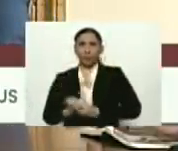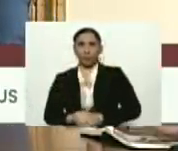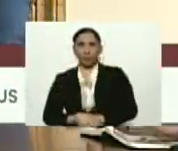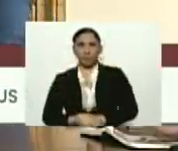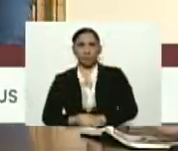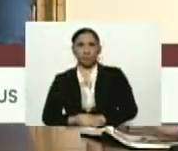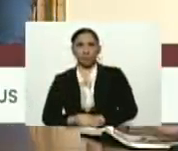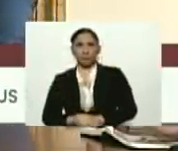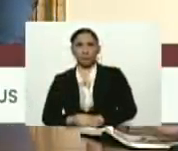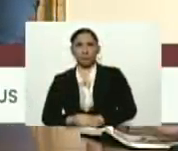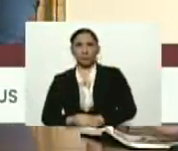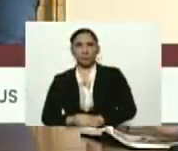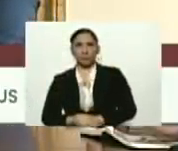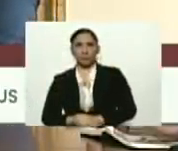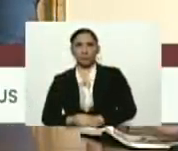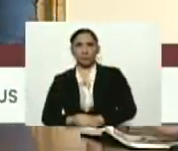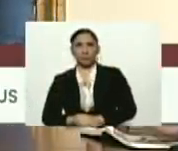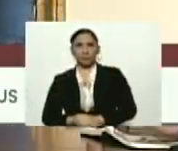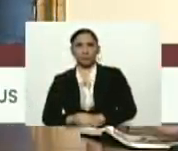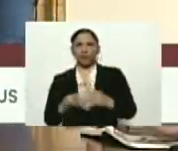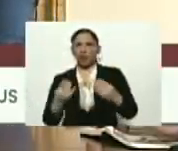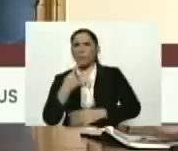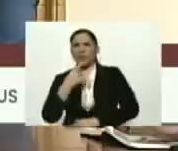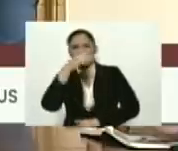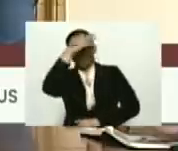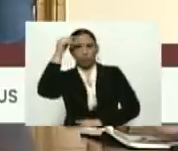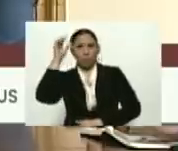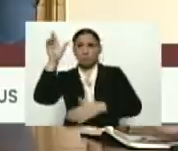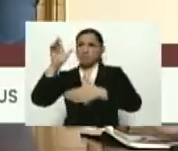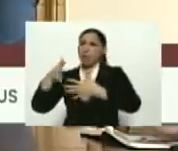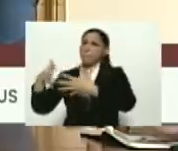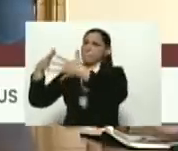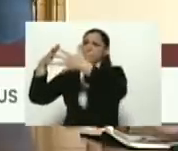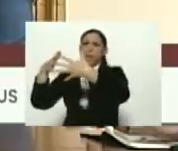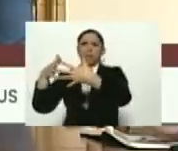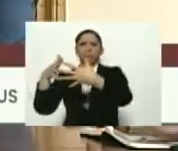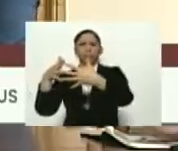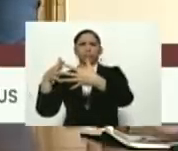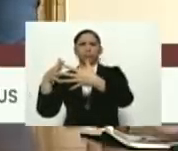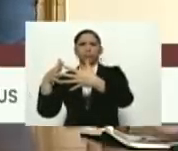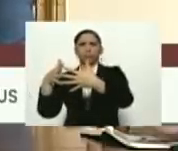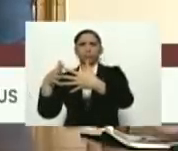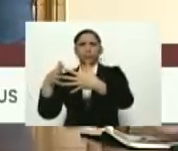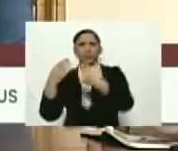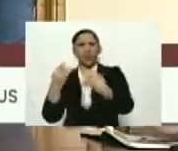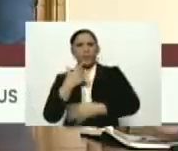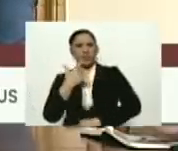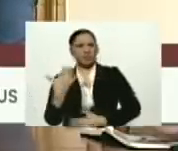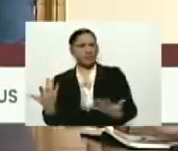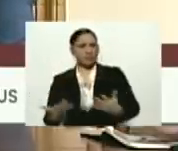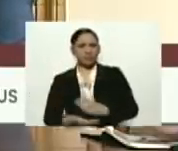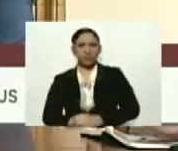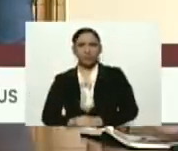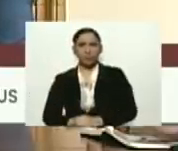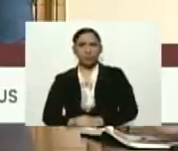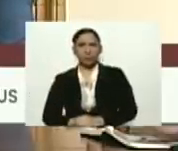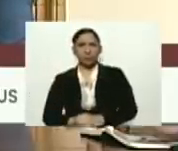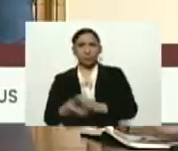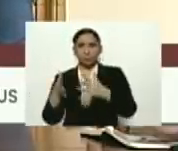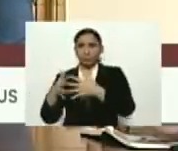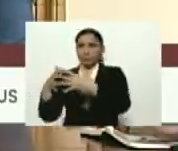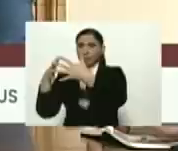occidental. ¿Cómo es que dice Trump? America Fair Prim. ¿Cómo que dice? America